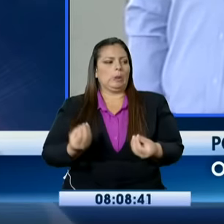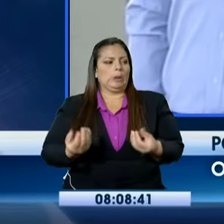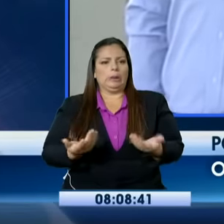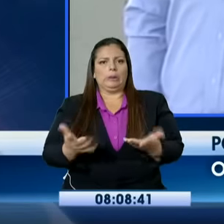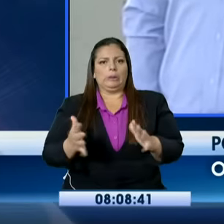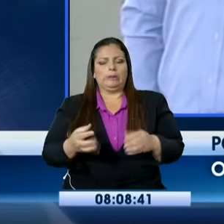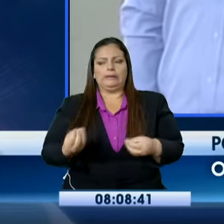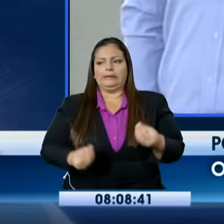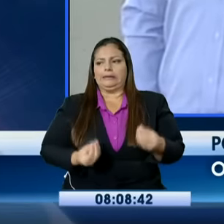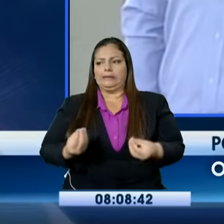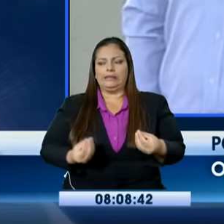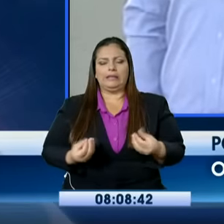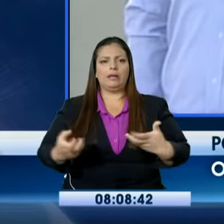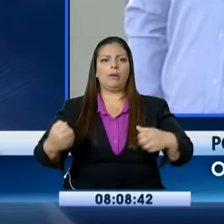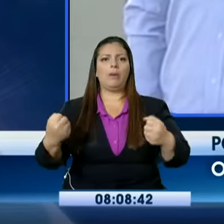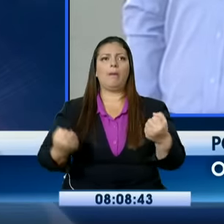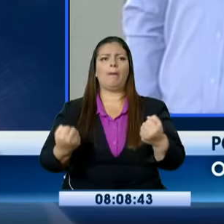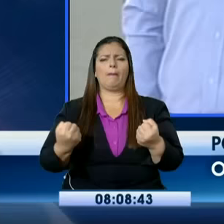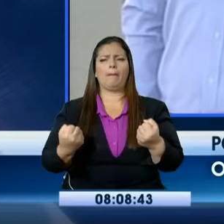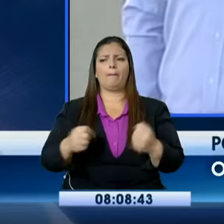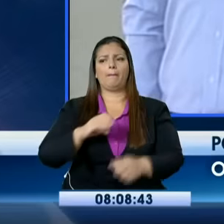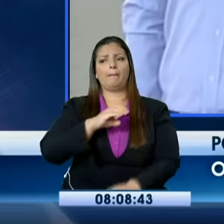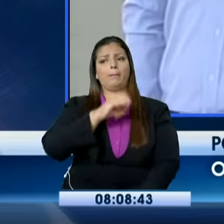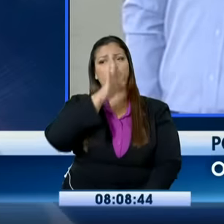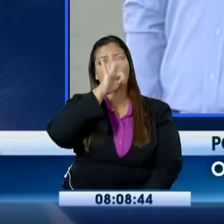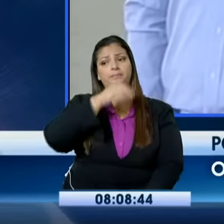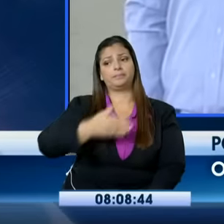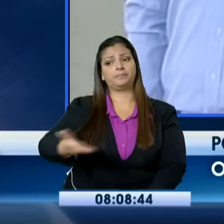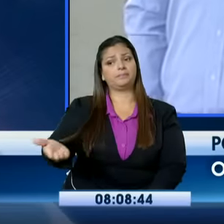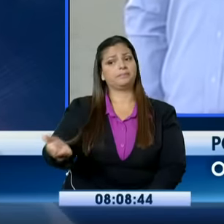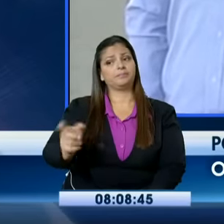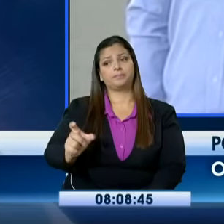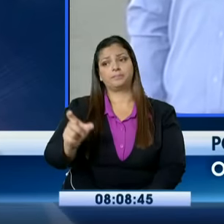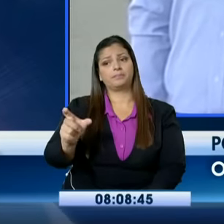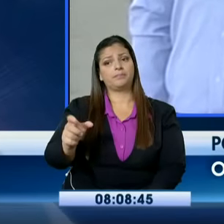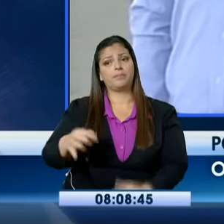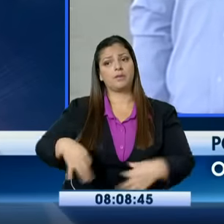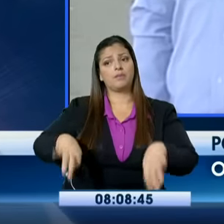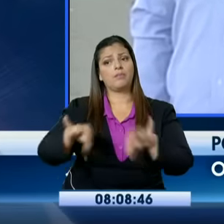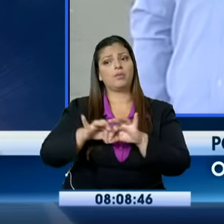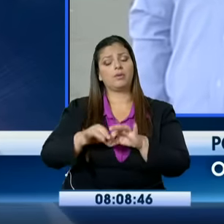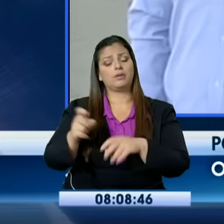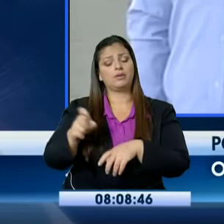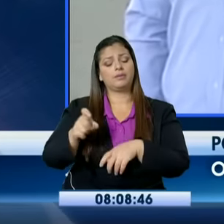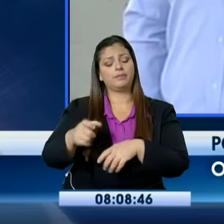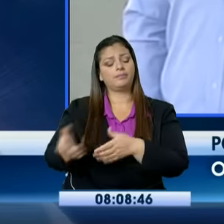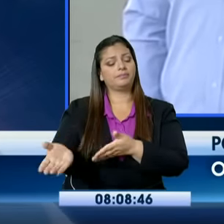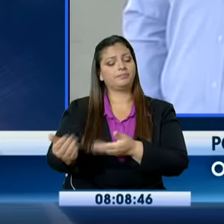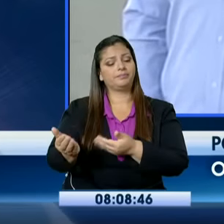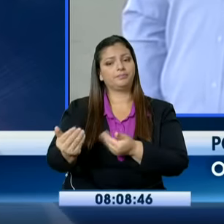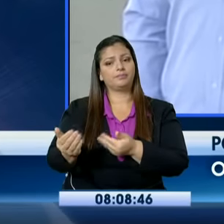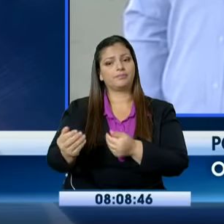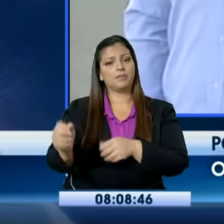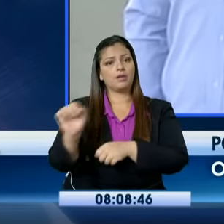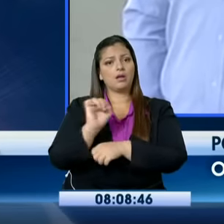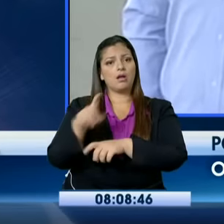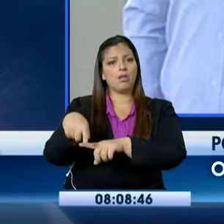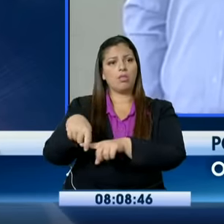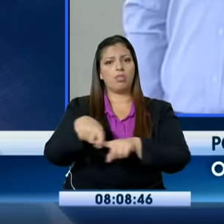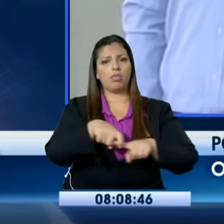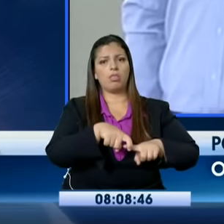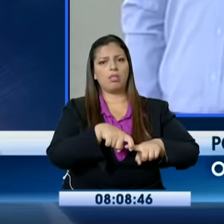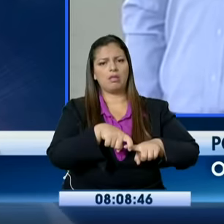van a detener o te van a incautar el vehículo, lo van a llevar al canchón. No vas a poder manejar 3 meses. Primero se ponen los zapatos y luego las